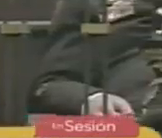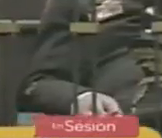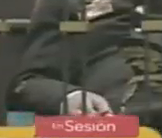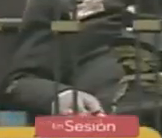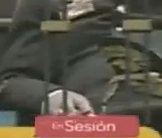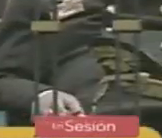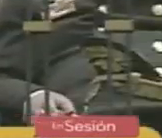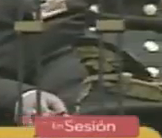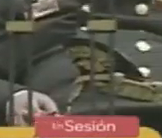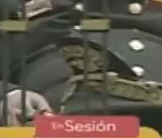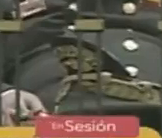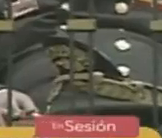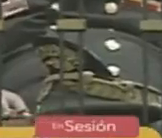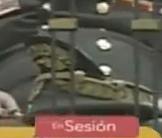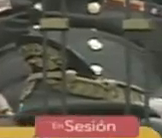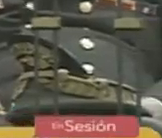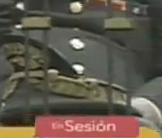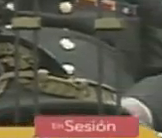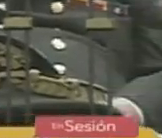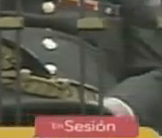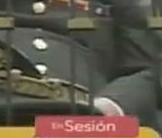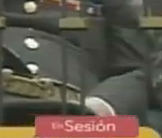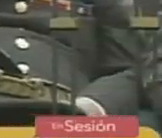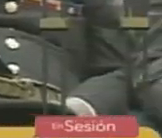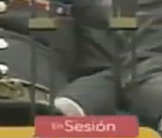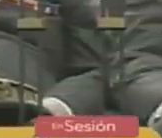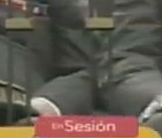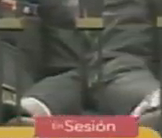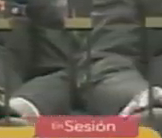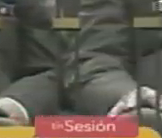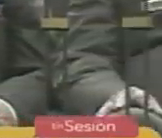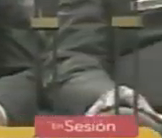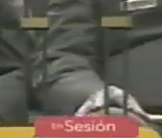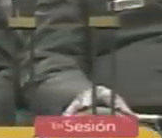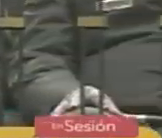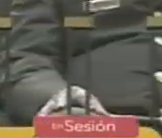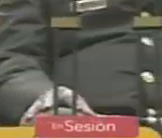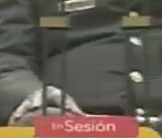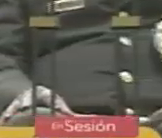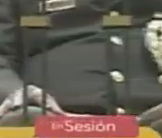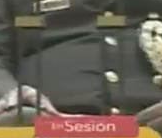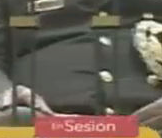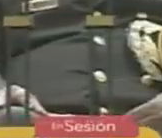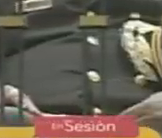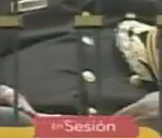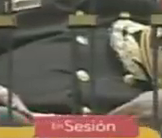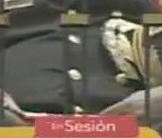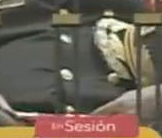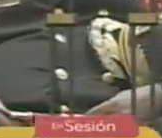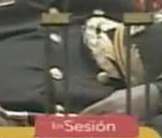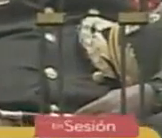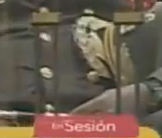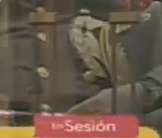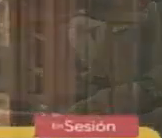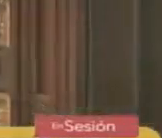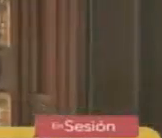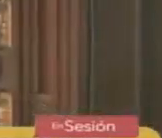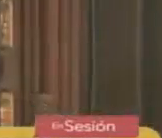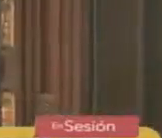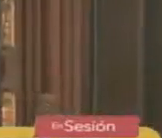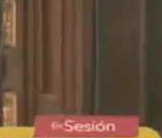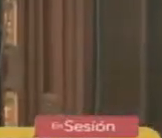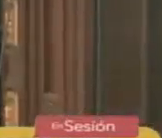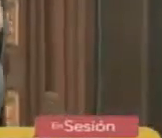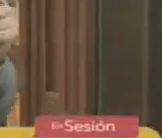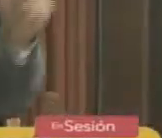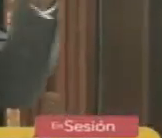a la conformación de una unidad de armas para poder garantizar la seguridad del Congreso. de la